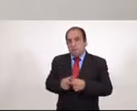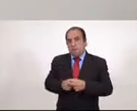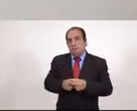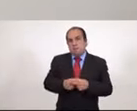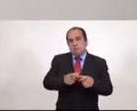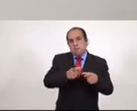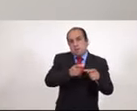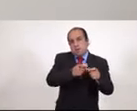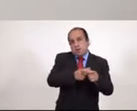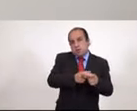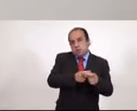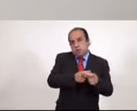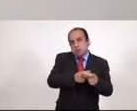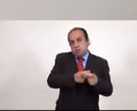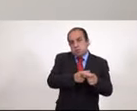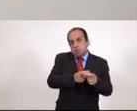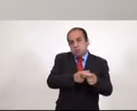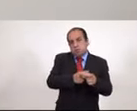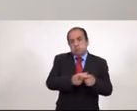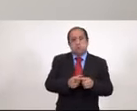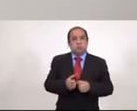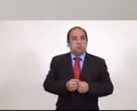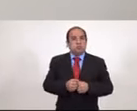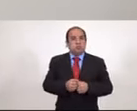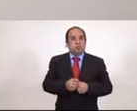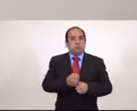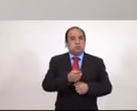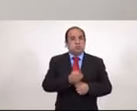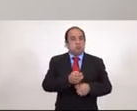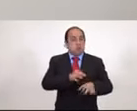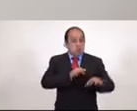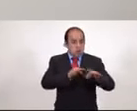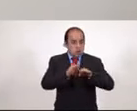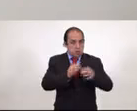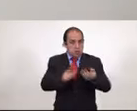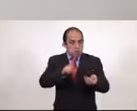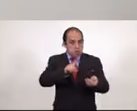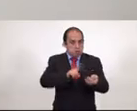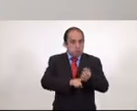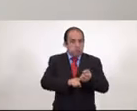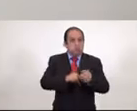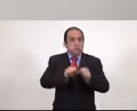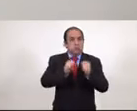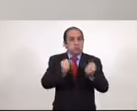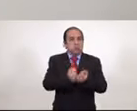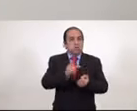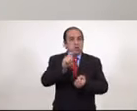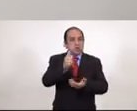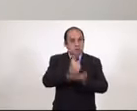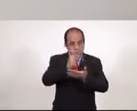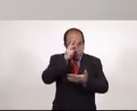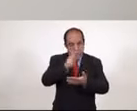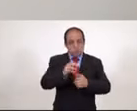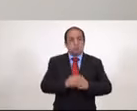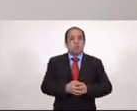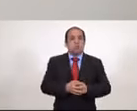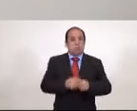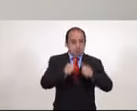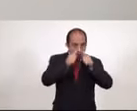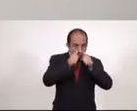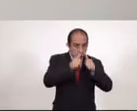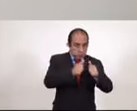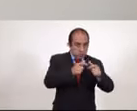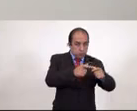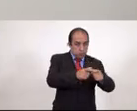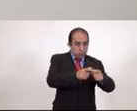por administración, es decir, con trabajadores propios del Sistema de Aguas de la Ciudad de México, y